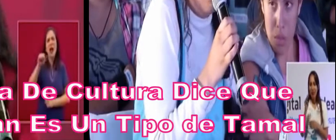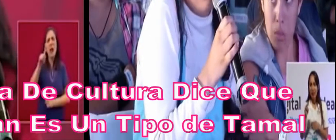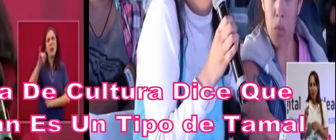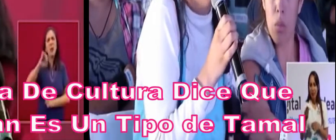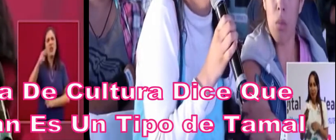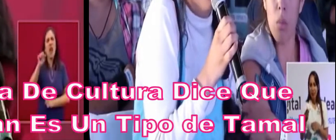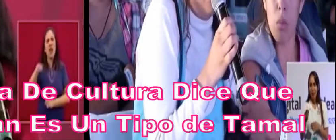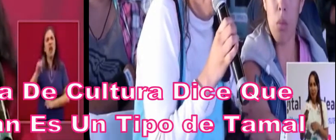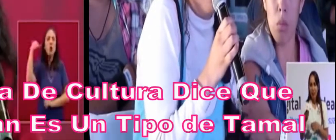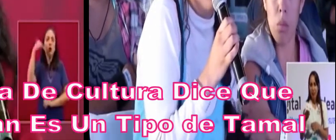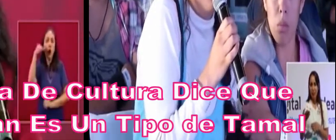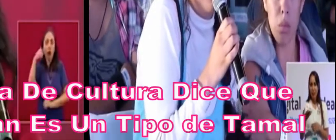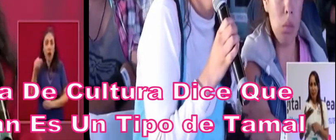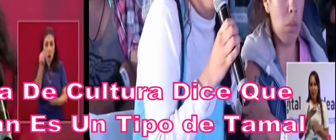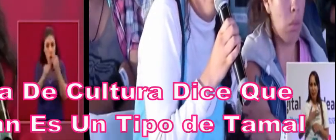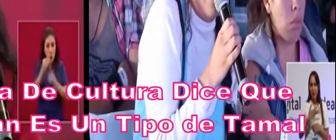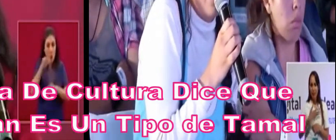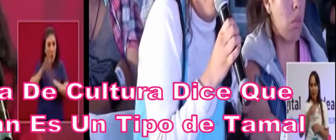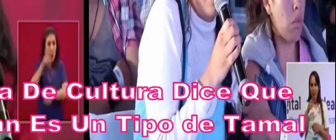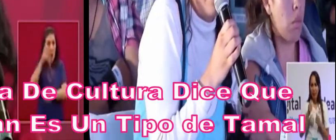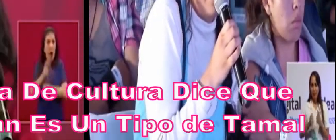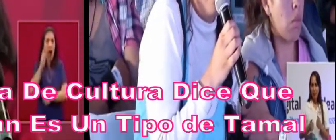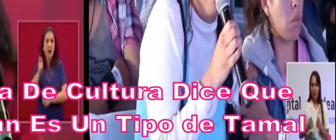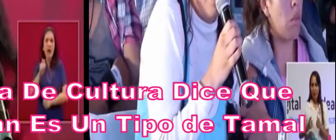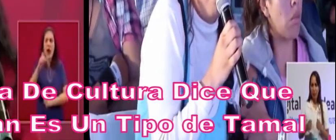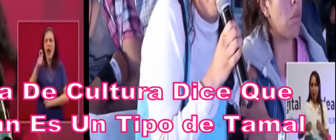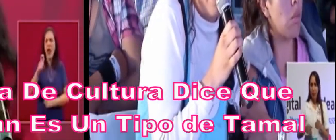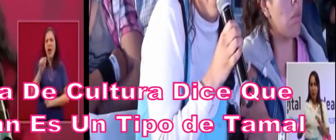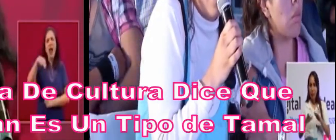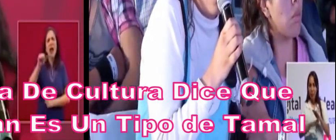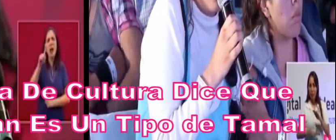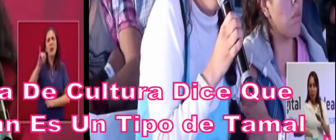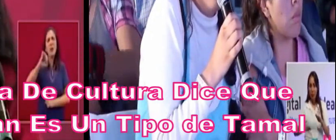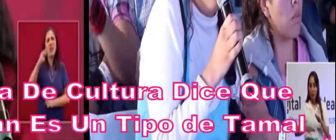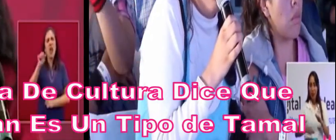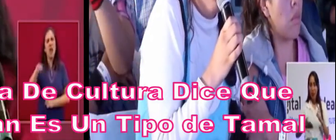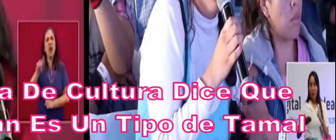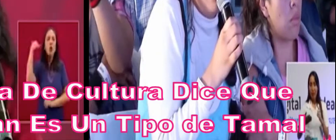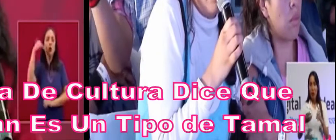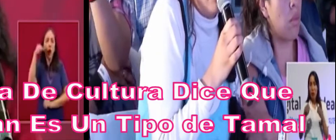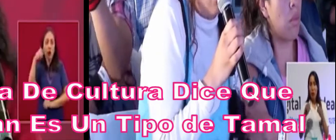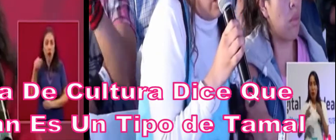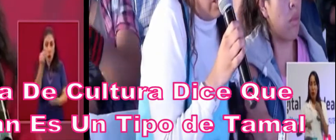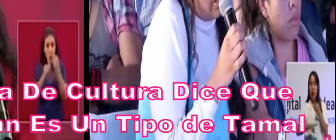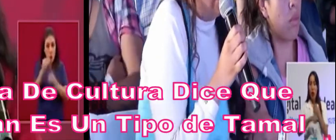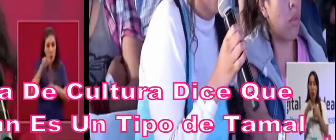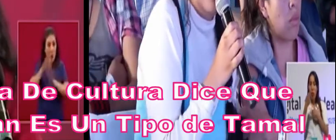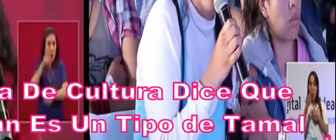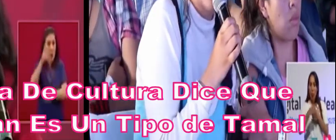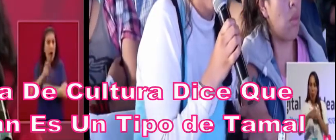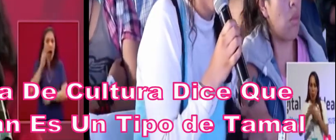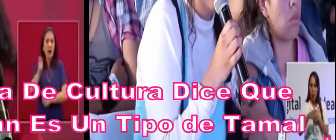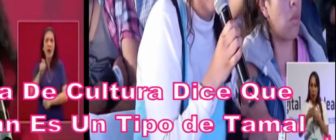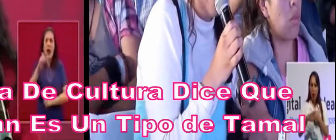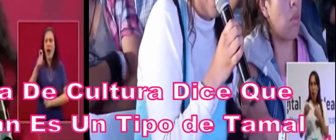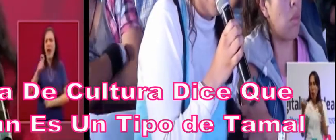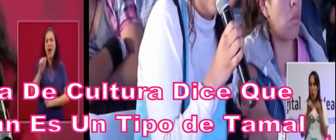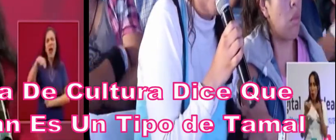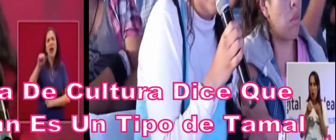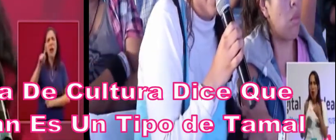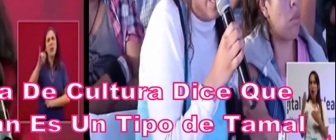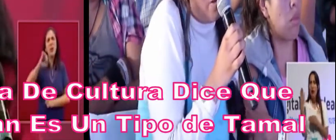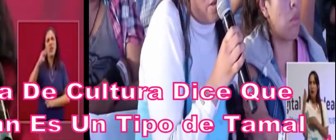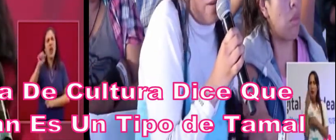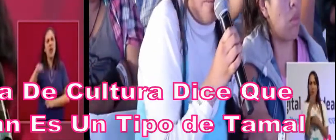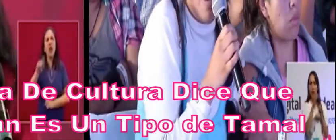kioscos, pues tenemos como estuviéramos ahorita, porque el coral está maltratando moralmente. Y los tiburones les cortan las artes y los tiran así. Hay